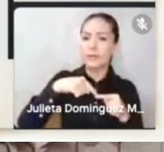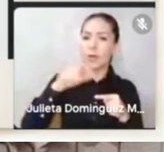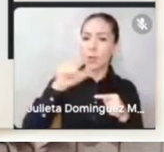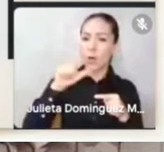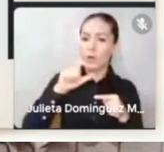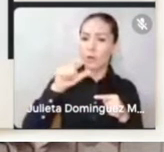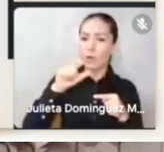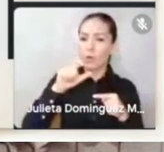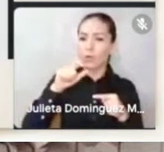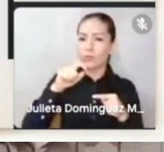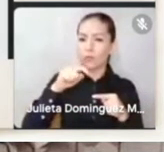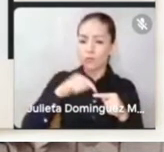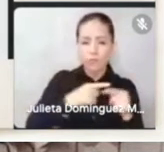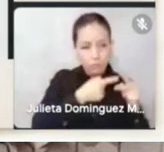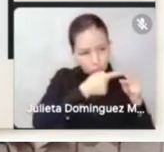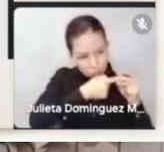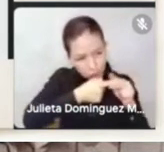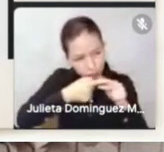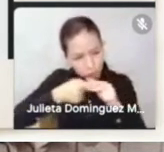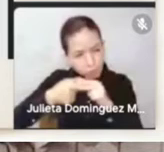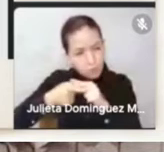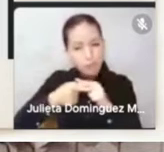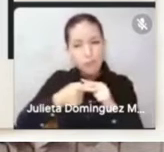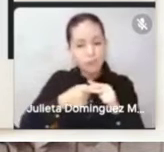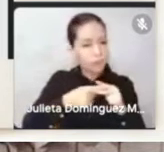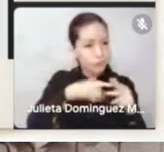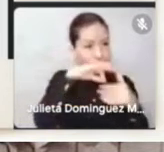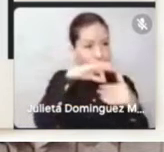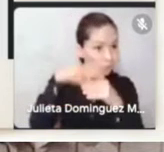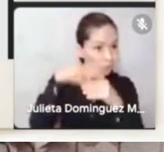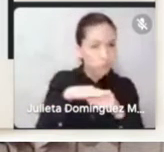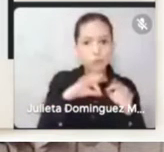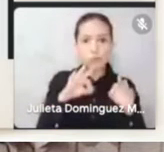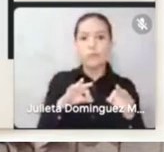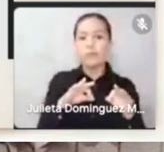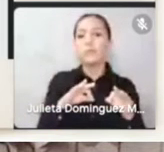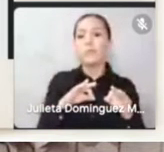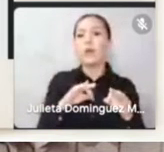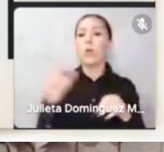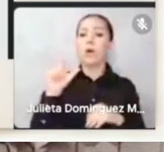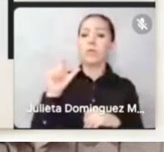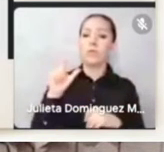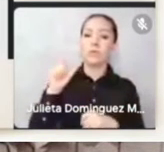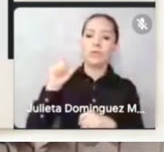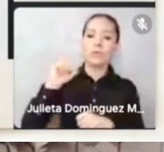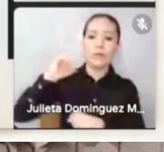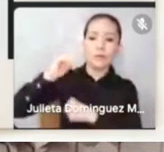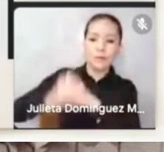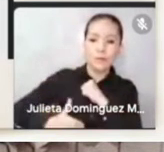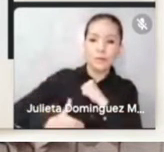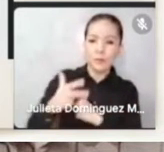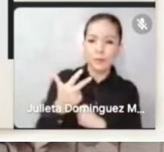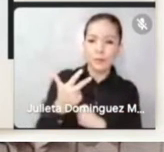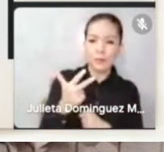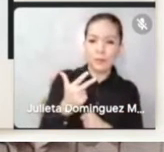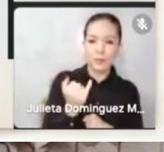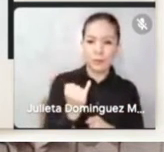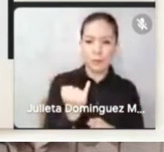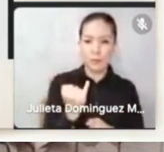la práctica del cómputo correspondiente, mismo que para el presente asunto terminó el 13 de junio de